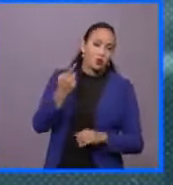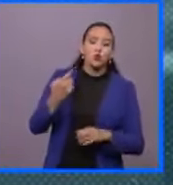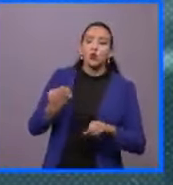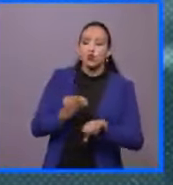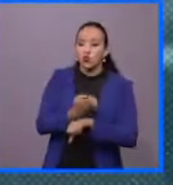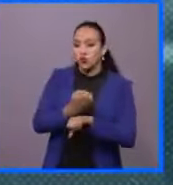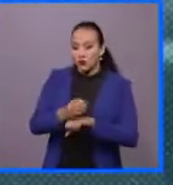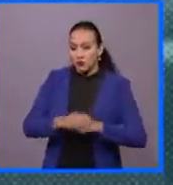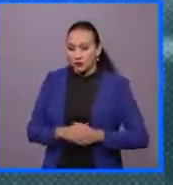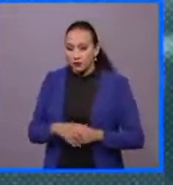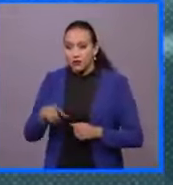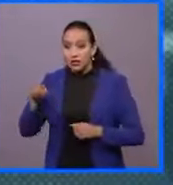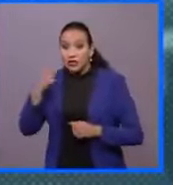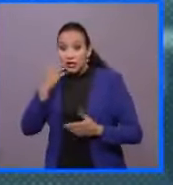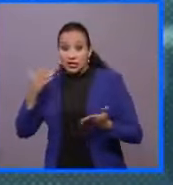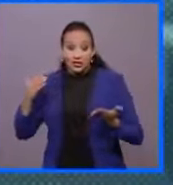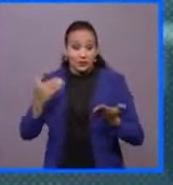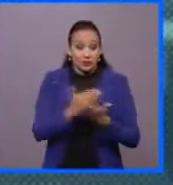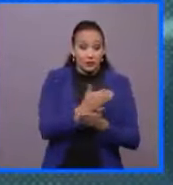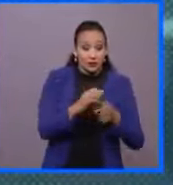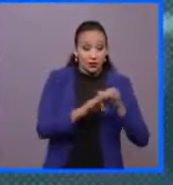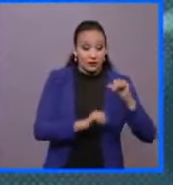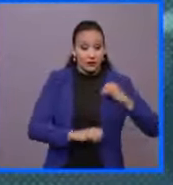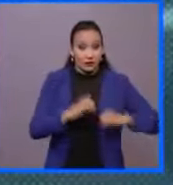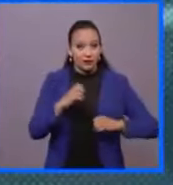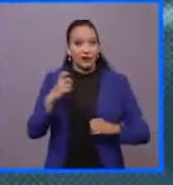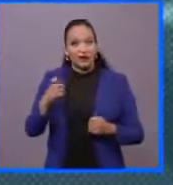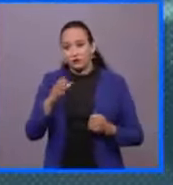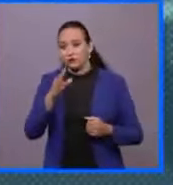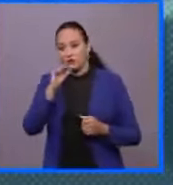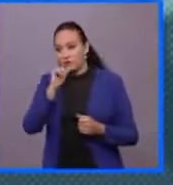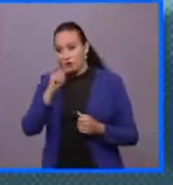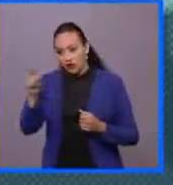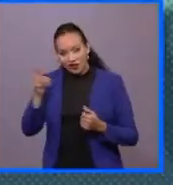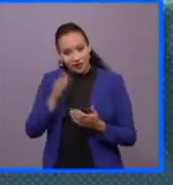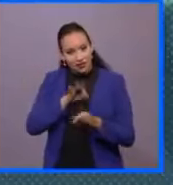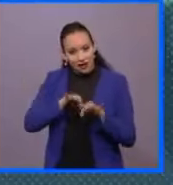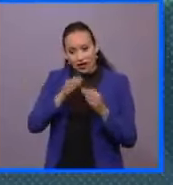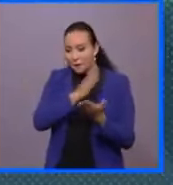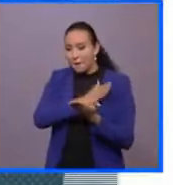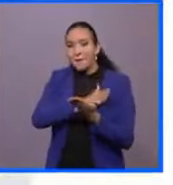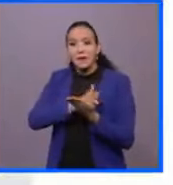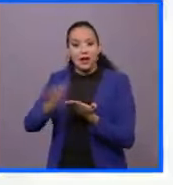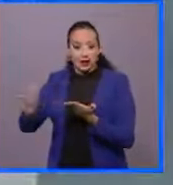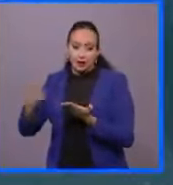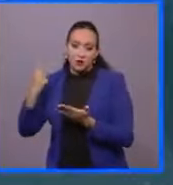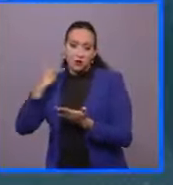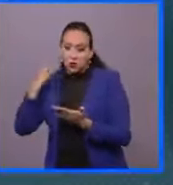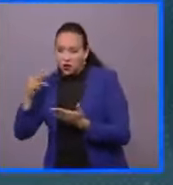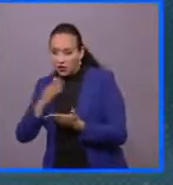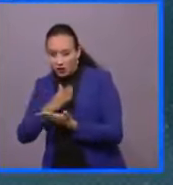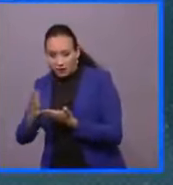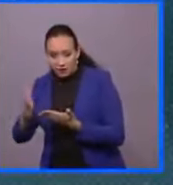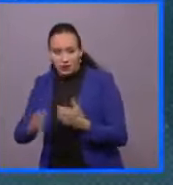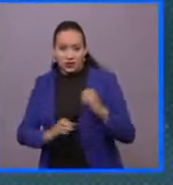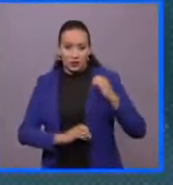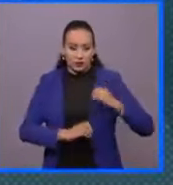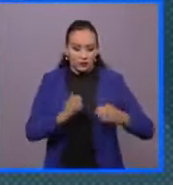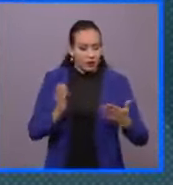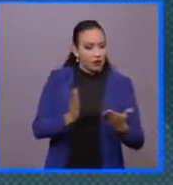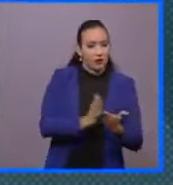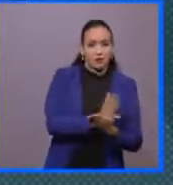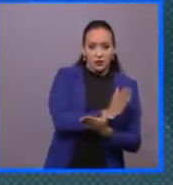que corresponden al Poder Judicial, se configura una invasión competencial que no puede ser tolerada bajo el principio de